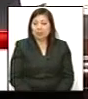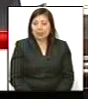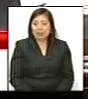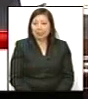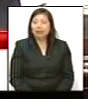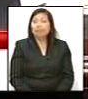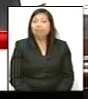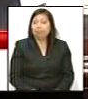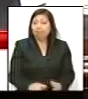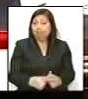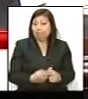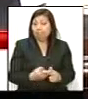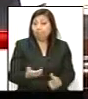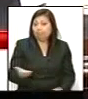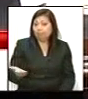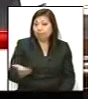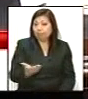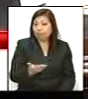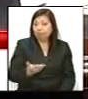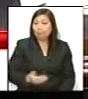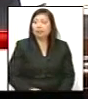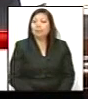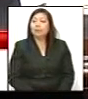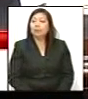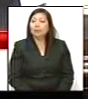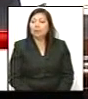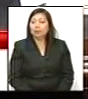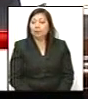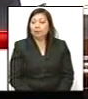Se va a dar inicio al debate. Congresista Melgarejo, tiene la palabra.